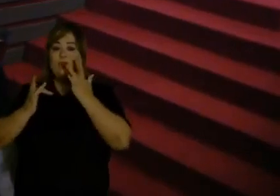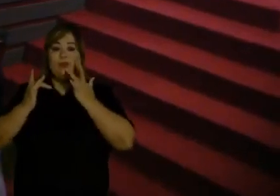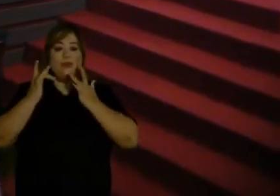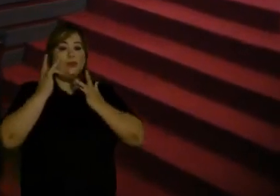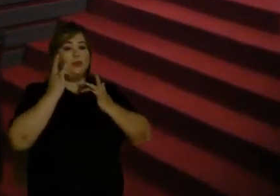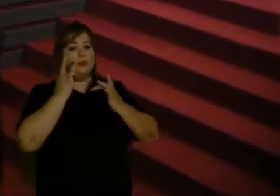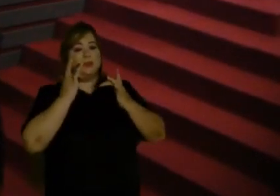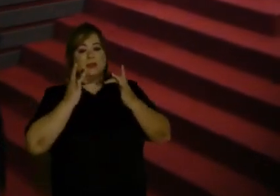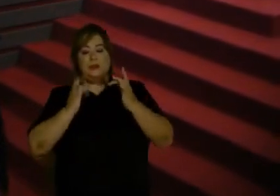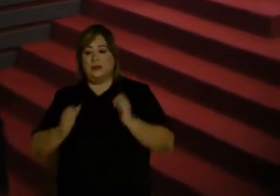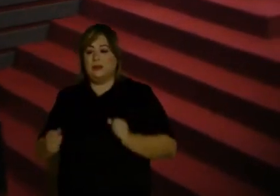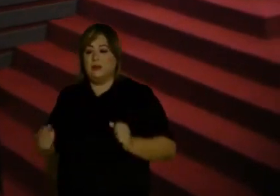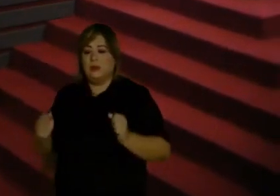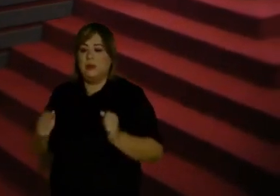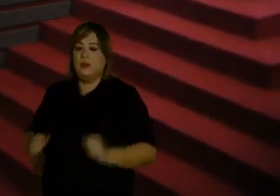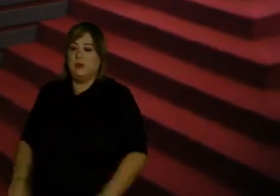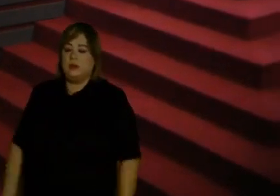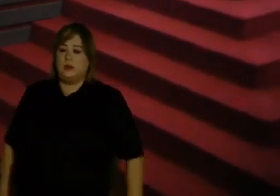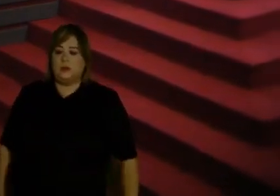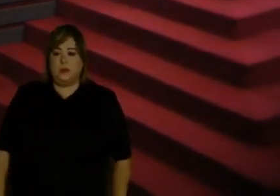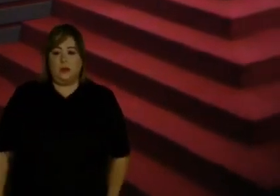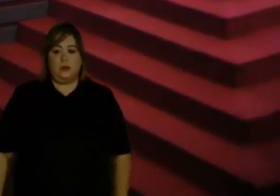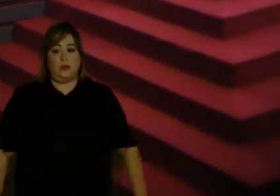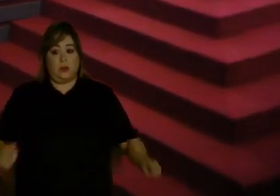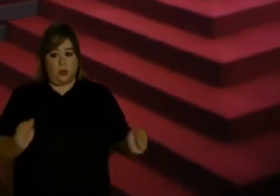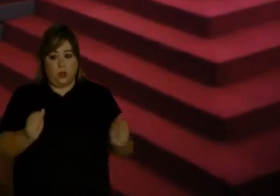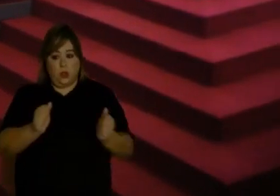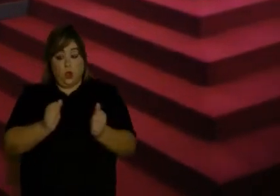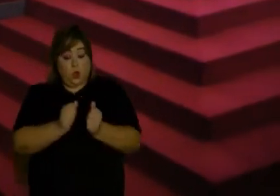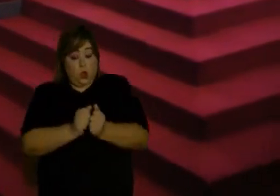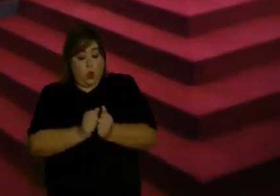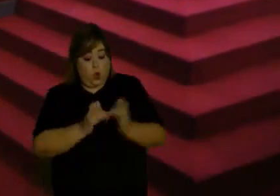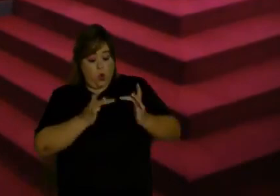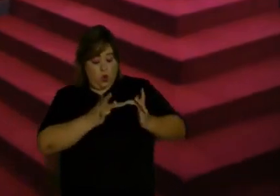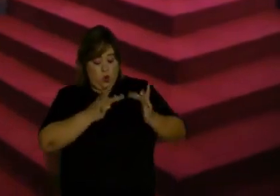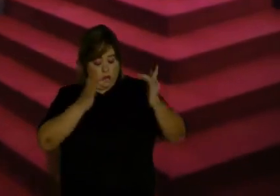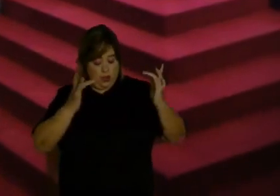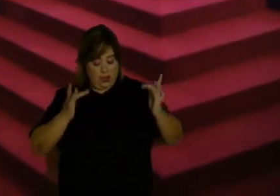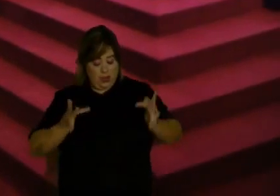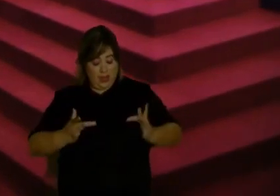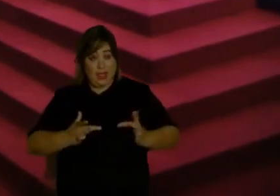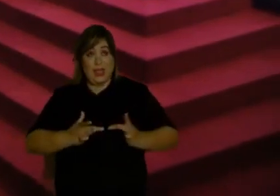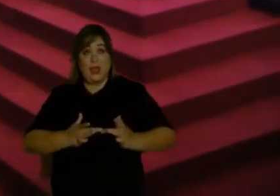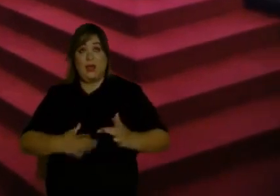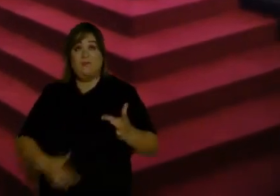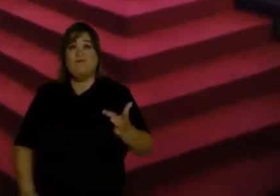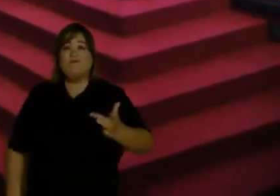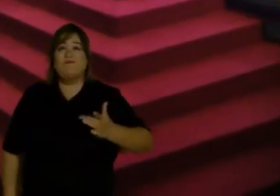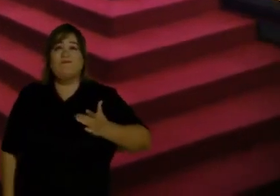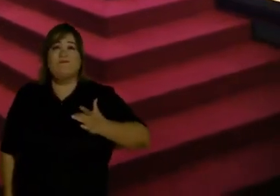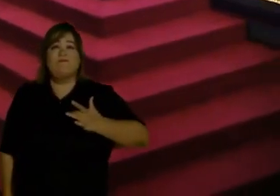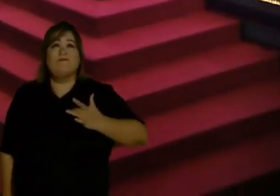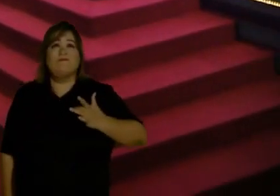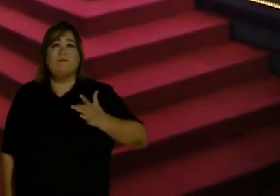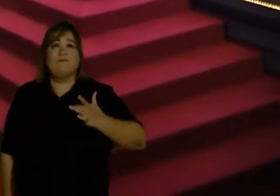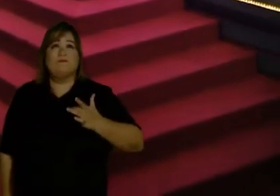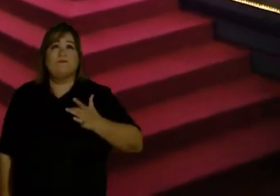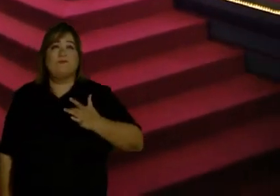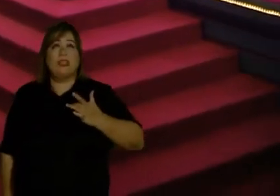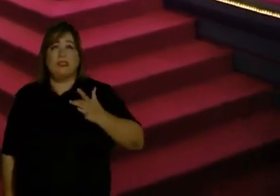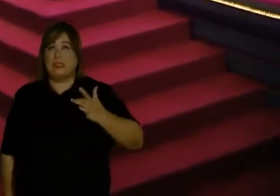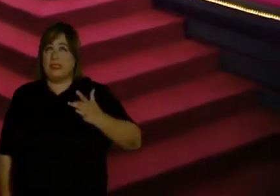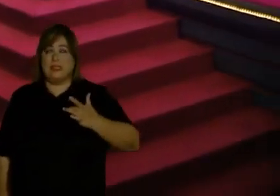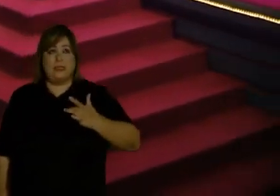Nosora, baba. Ay, ay, ay. Con un corazón sediento. Ay.